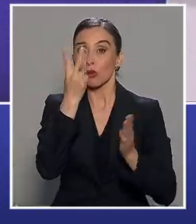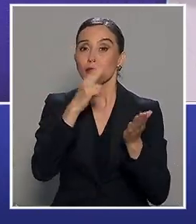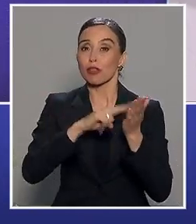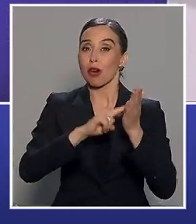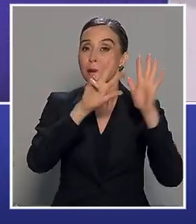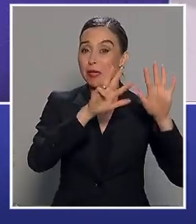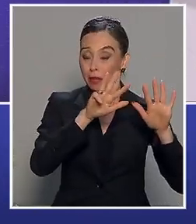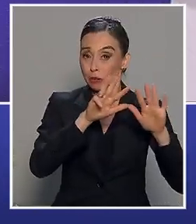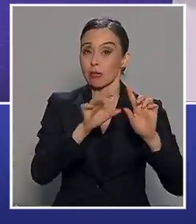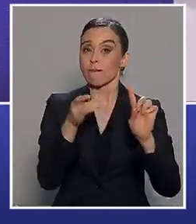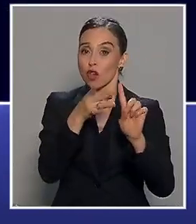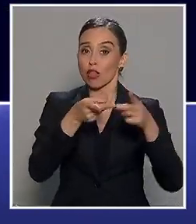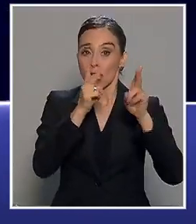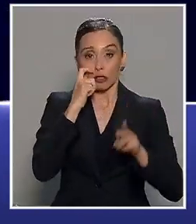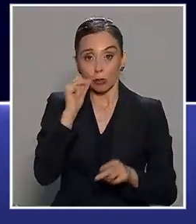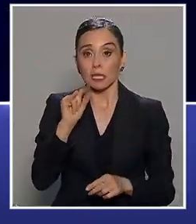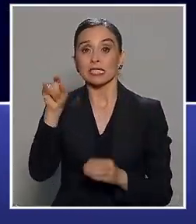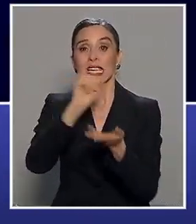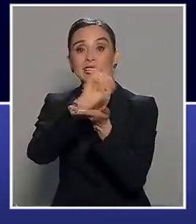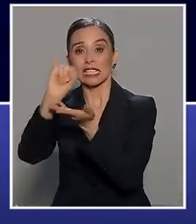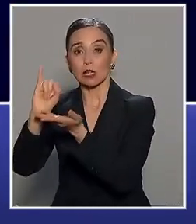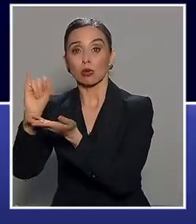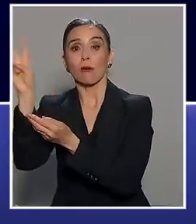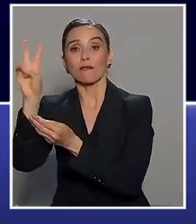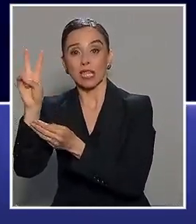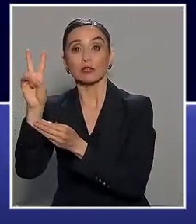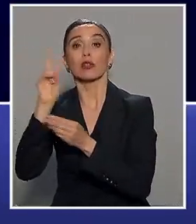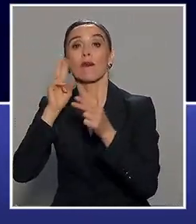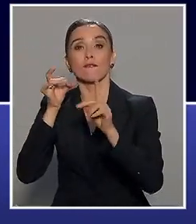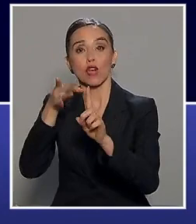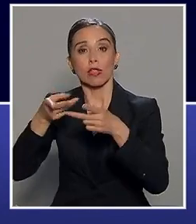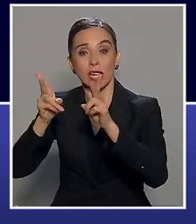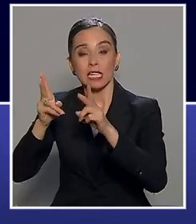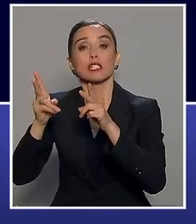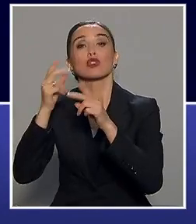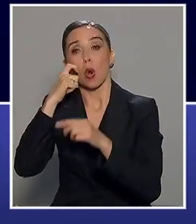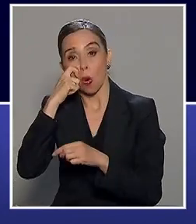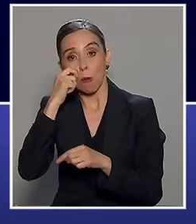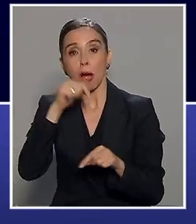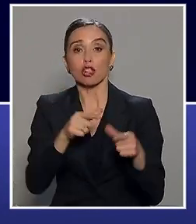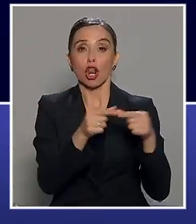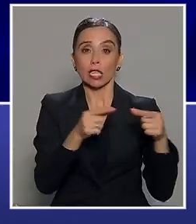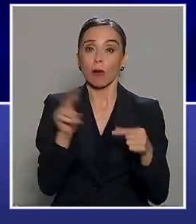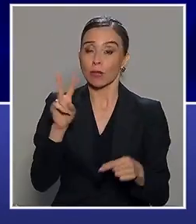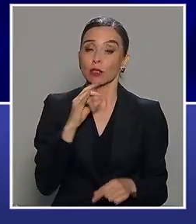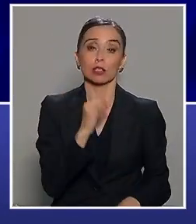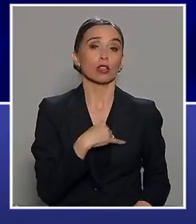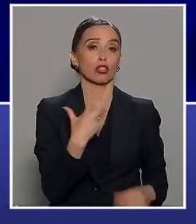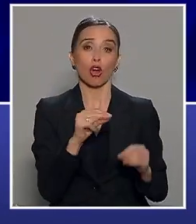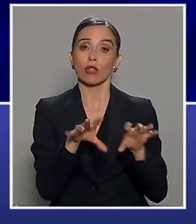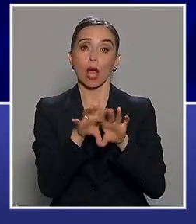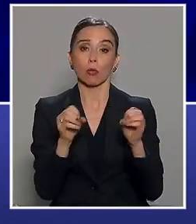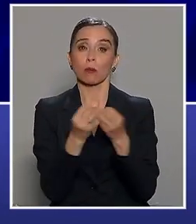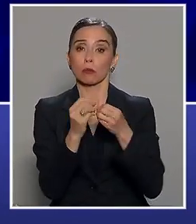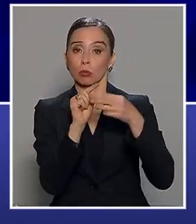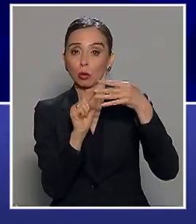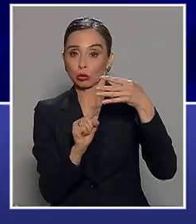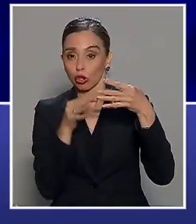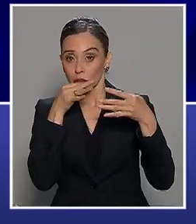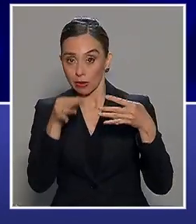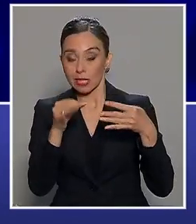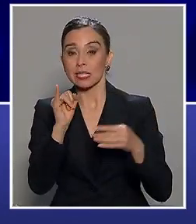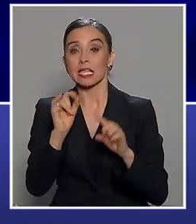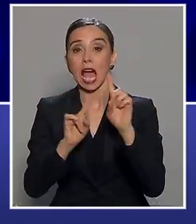que han dicho que hay violación a los derechos humanos en venezuela en nicaragua en chile también yo no comparto muchas de las afirmaciones y se excedió